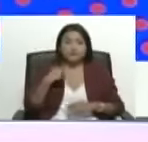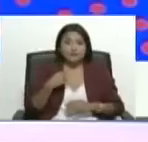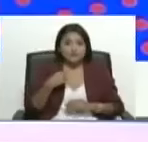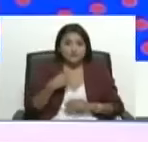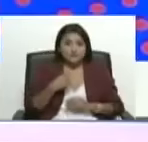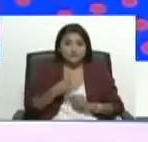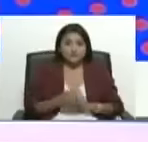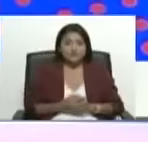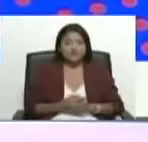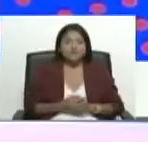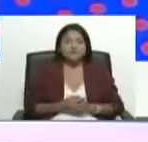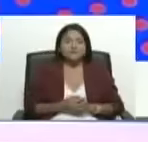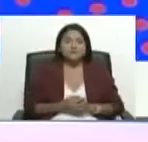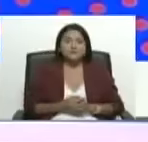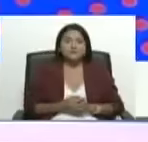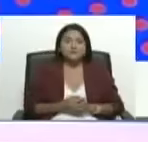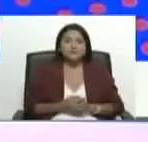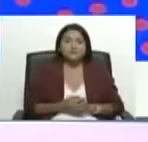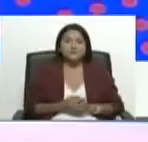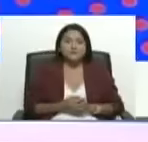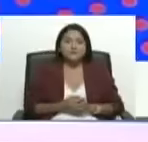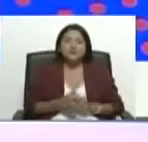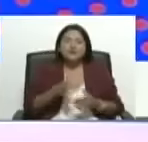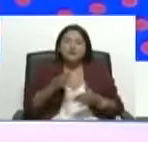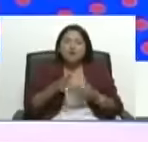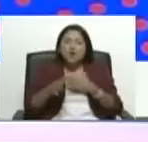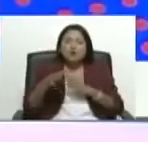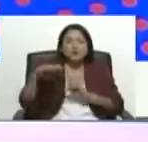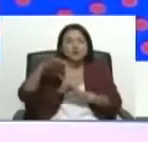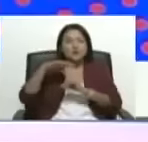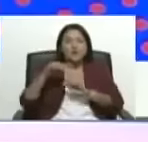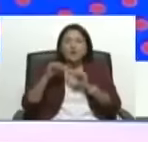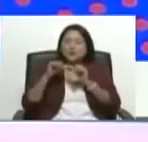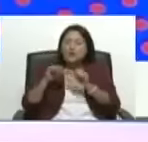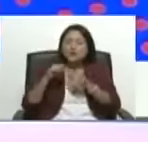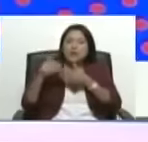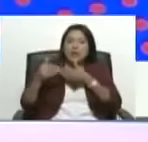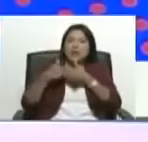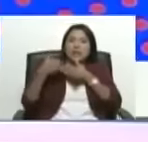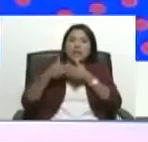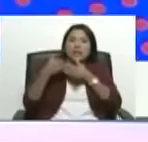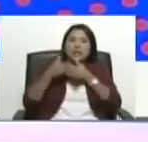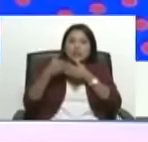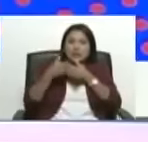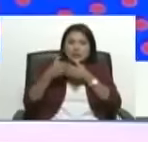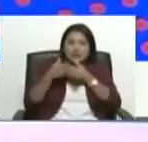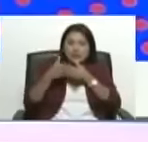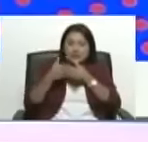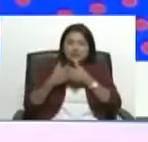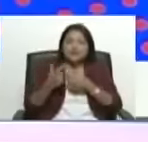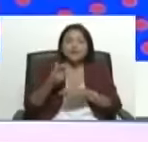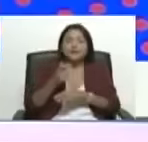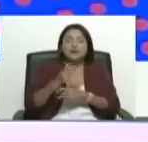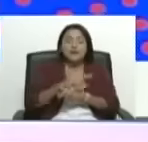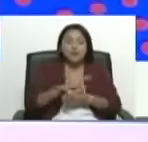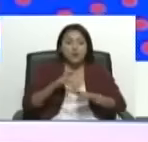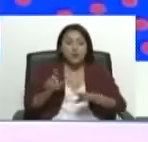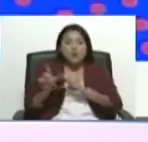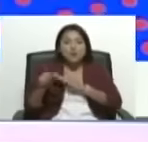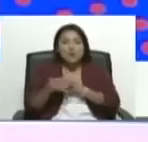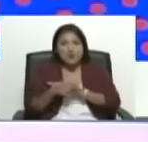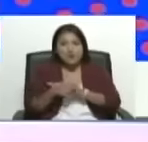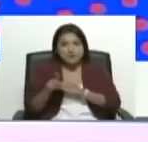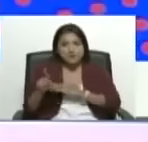en esta cadena permanente de provocaciones por parte de la República Cooperativa de